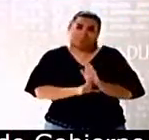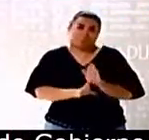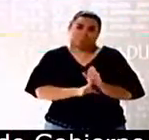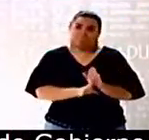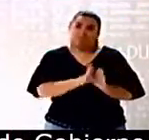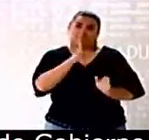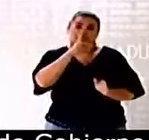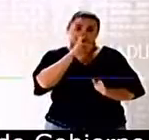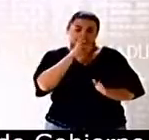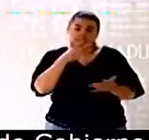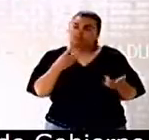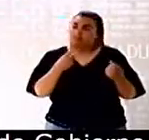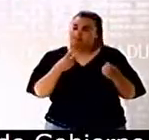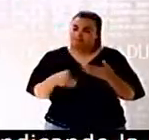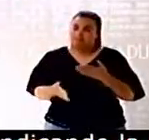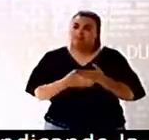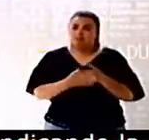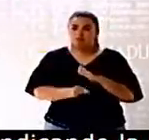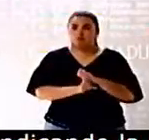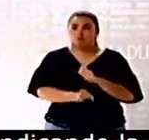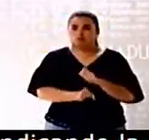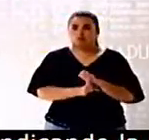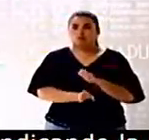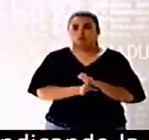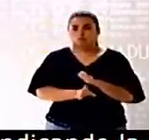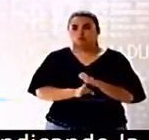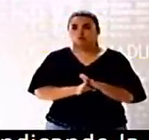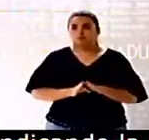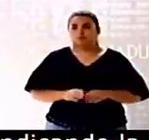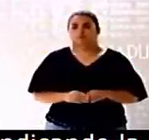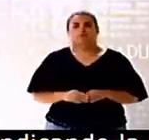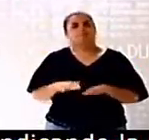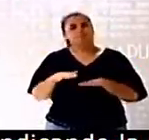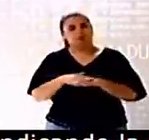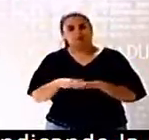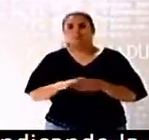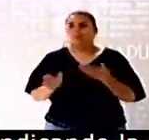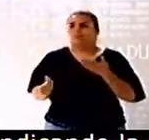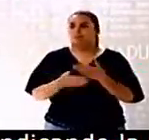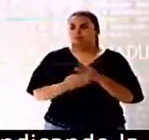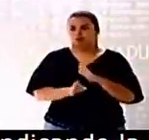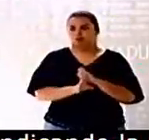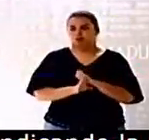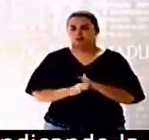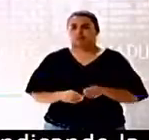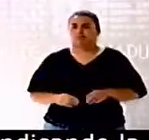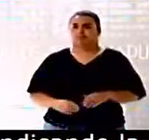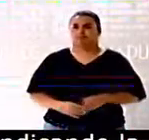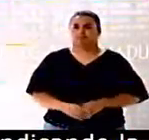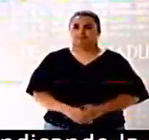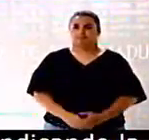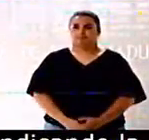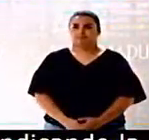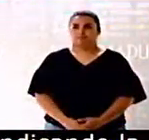indicando la necesidad de que se mantenga ese cierre perimetral.